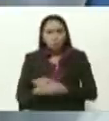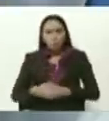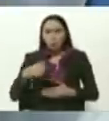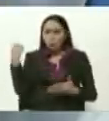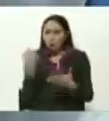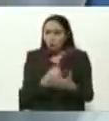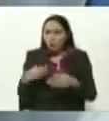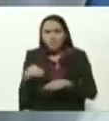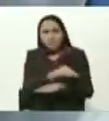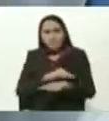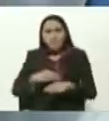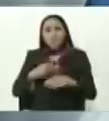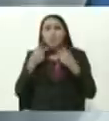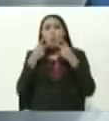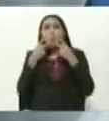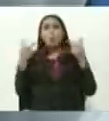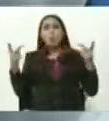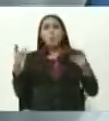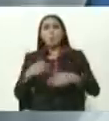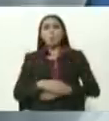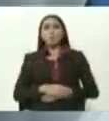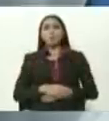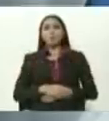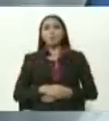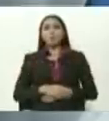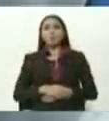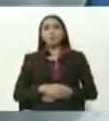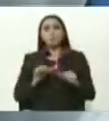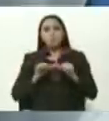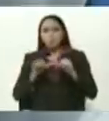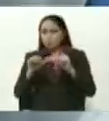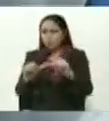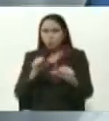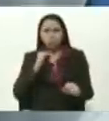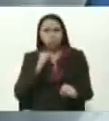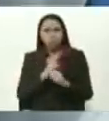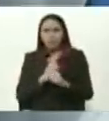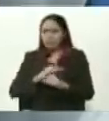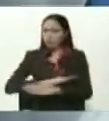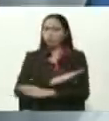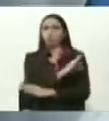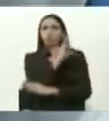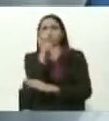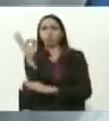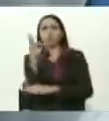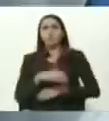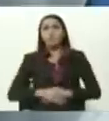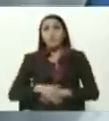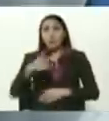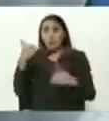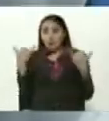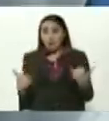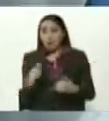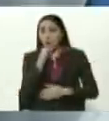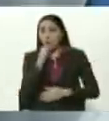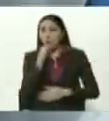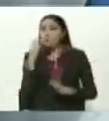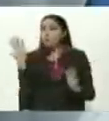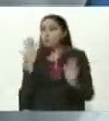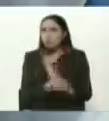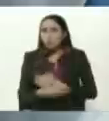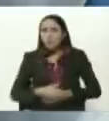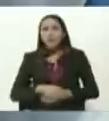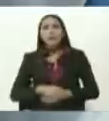en Ministerio Público no cesa a las 24 horas. Hoy queremos informar de